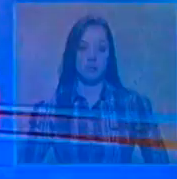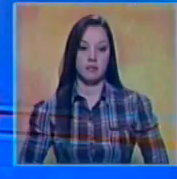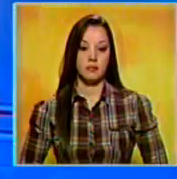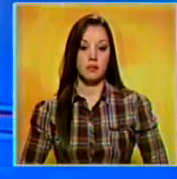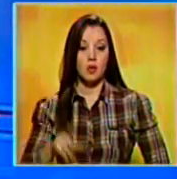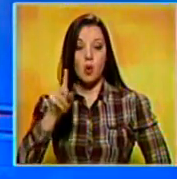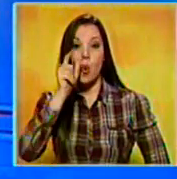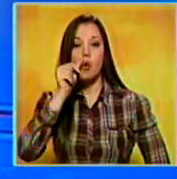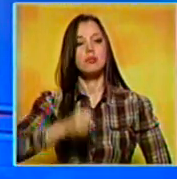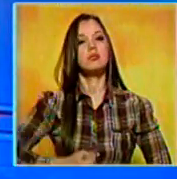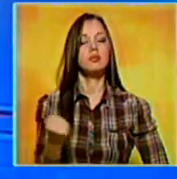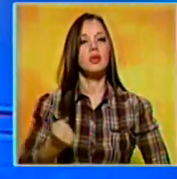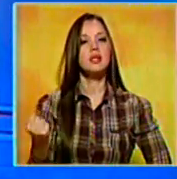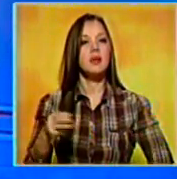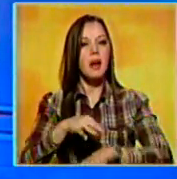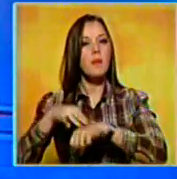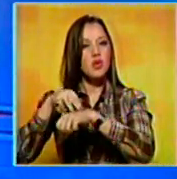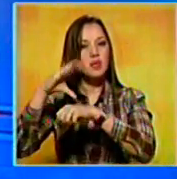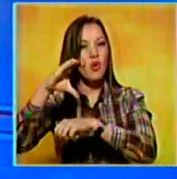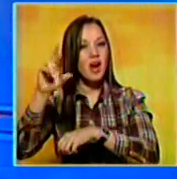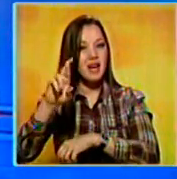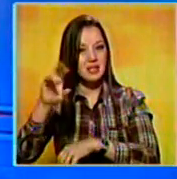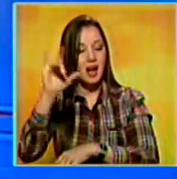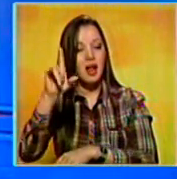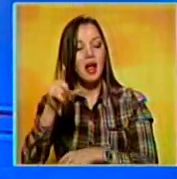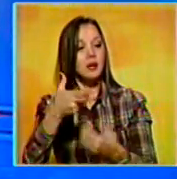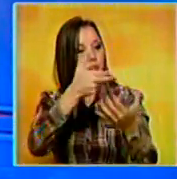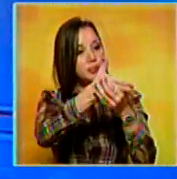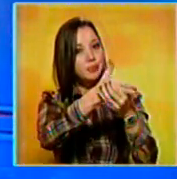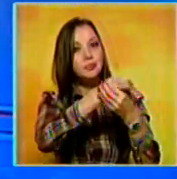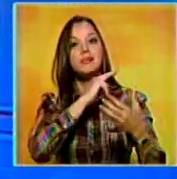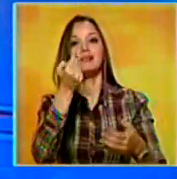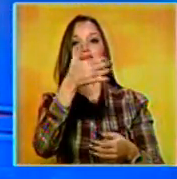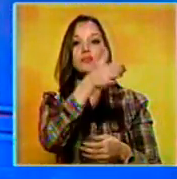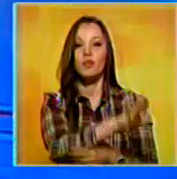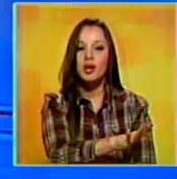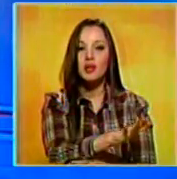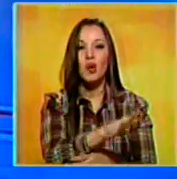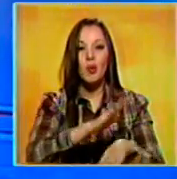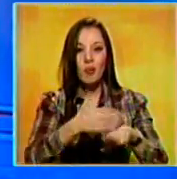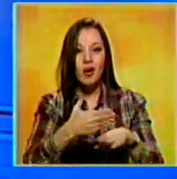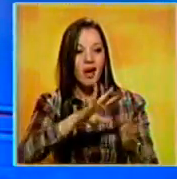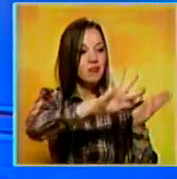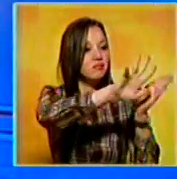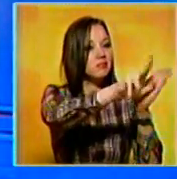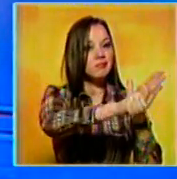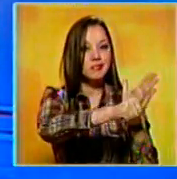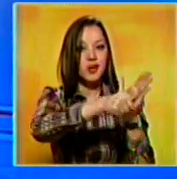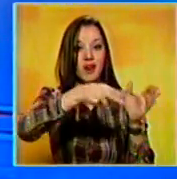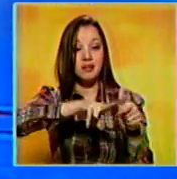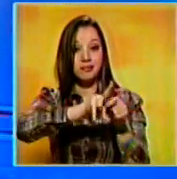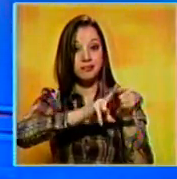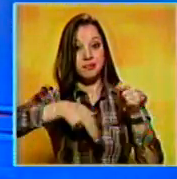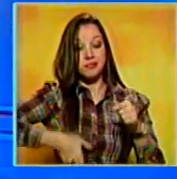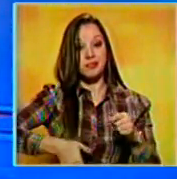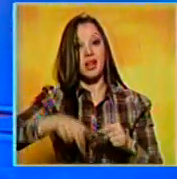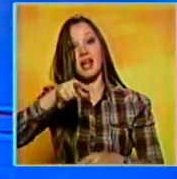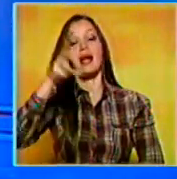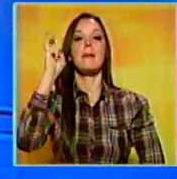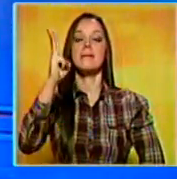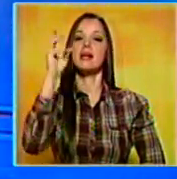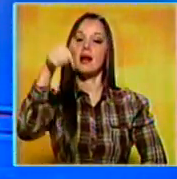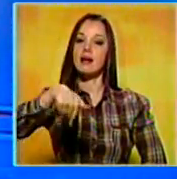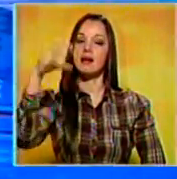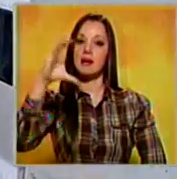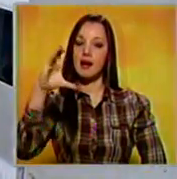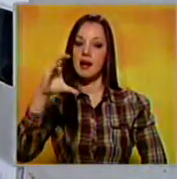Un oficial de la policía del municipio de Carrizal fue asesinado a disparos para despojarlo de su arma de reglamento. El crimen ocurrió en Petare, aquí